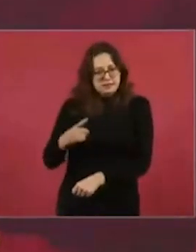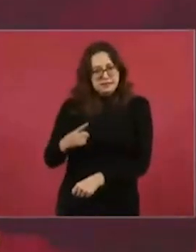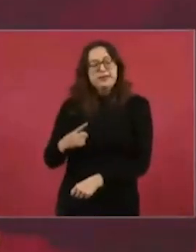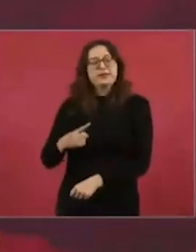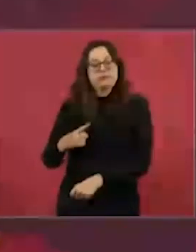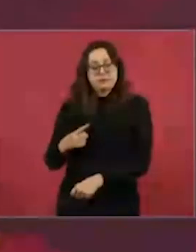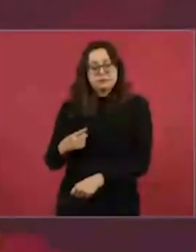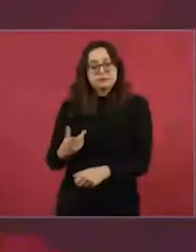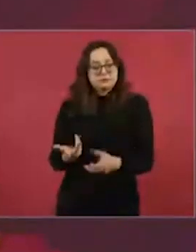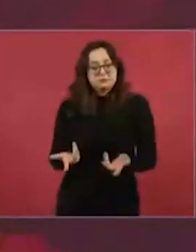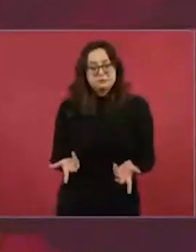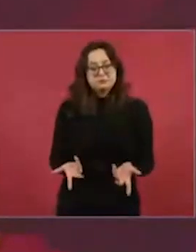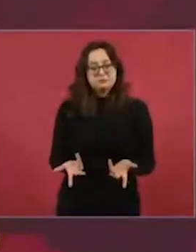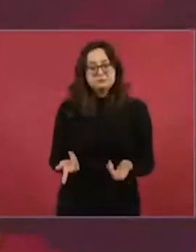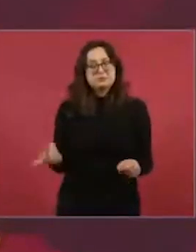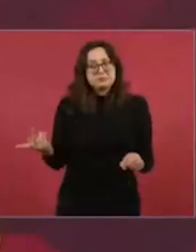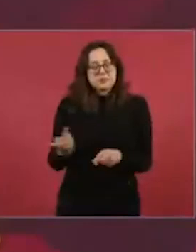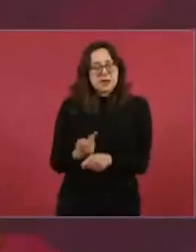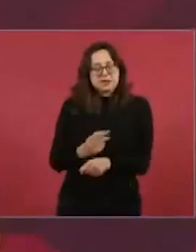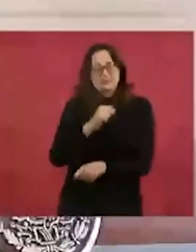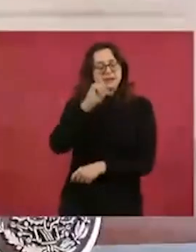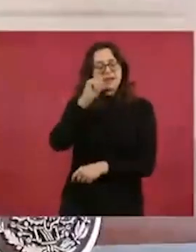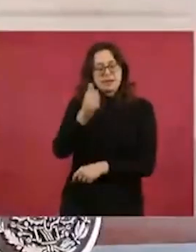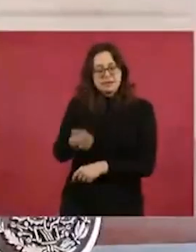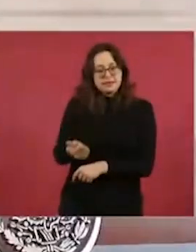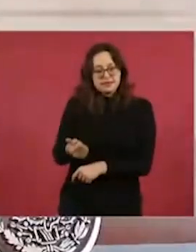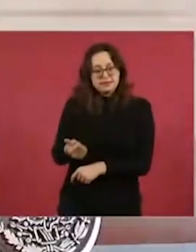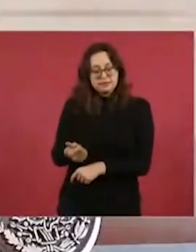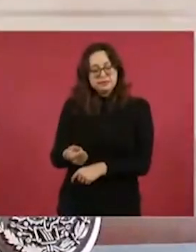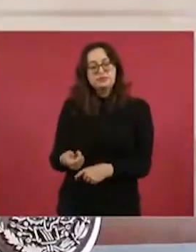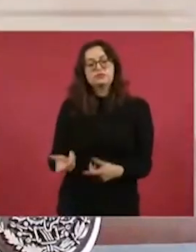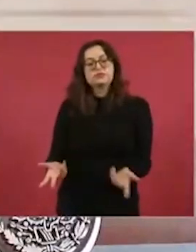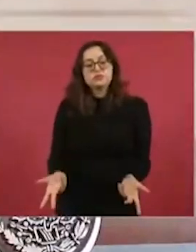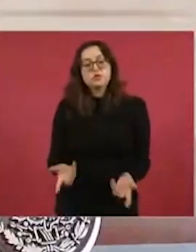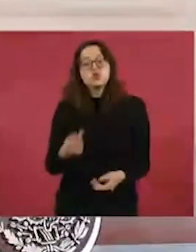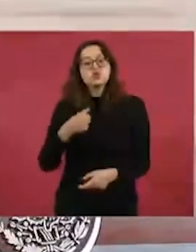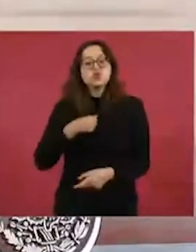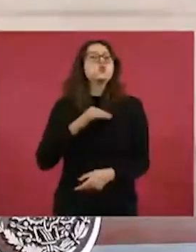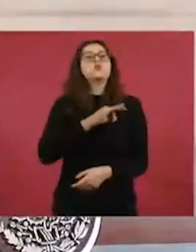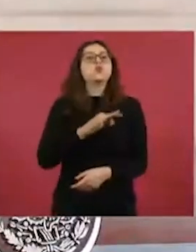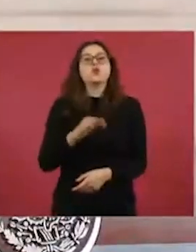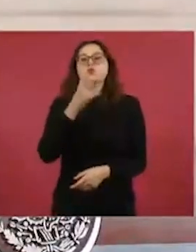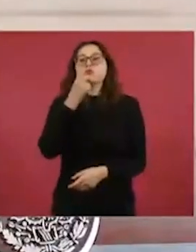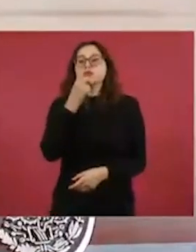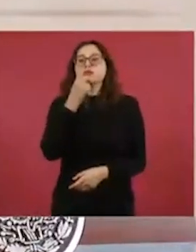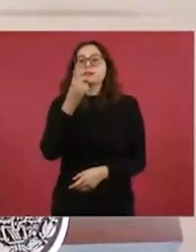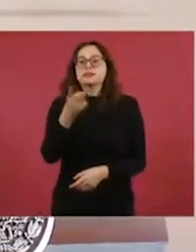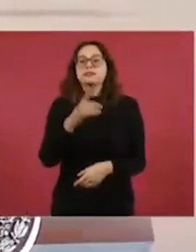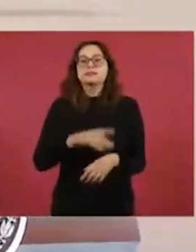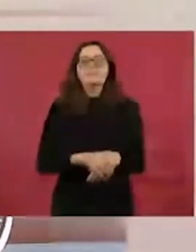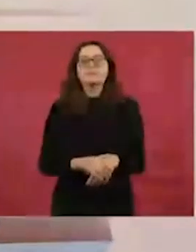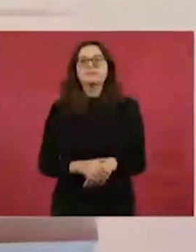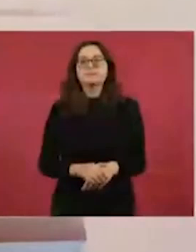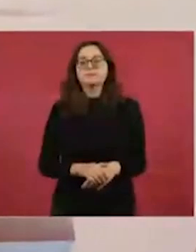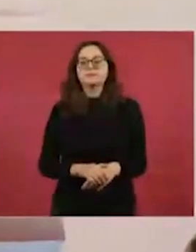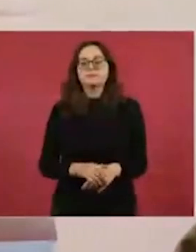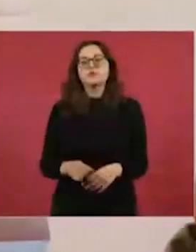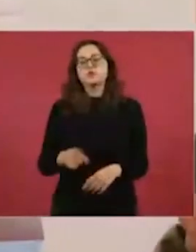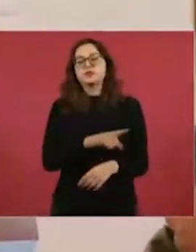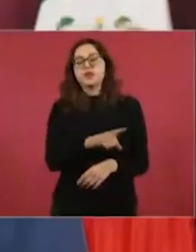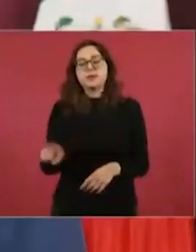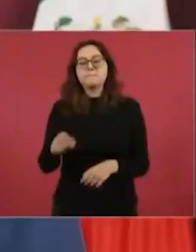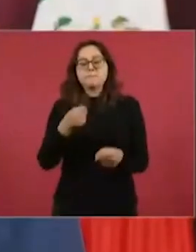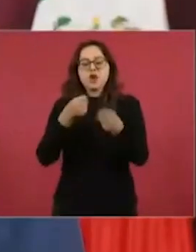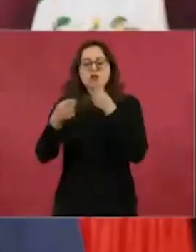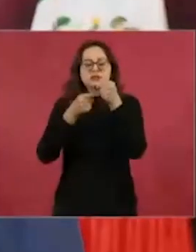Alicia Bárcena, agregando pues como ya se ha informado que hay un mexicano más que se encuentra en esta